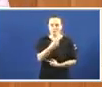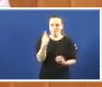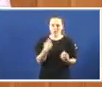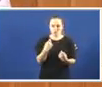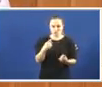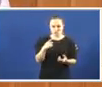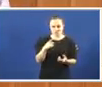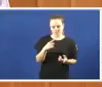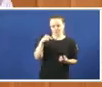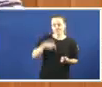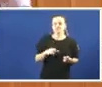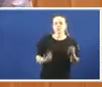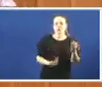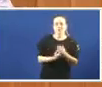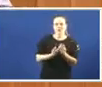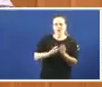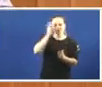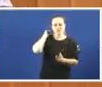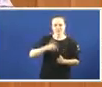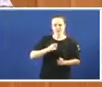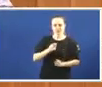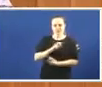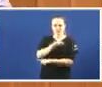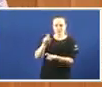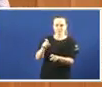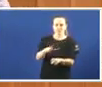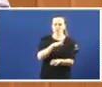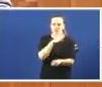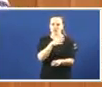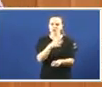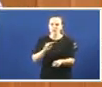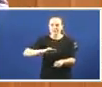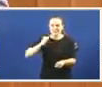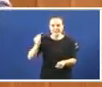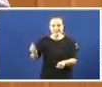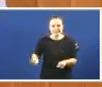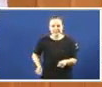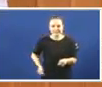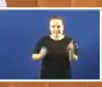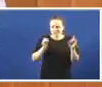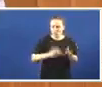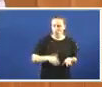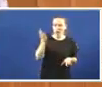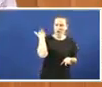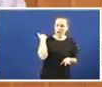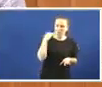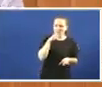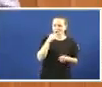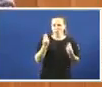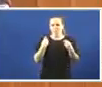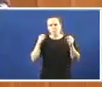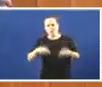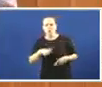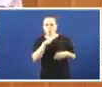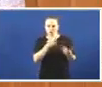pola mañán Luís Villares. Por que se temos o mesmo nivel de riqueza que antes de caer na recesión temos que vivir peor? Mais